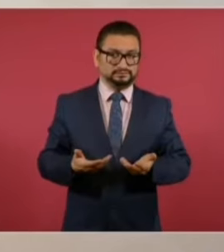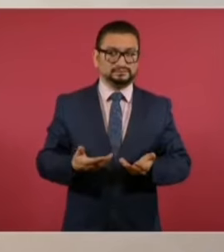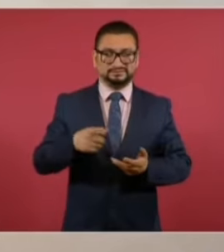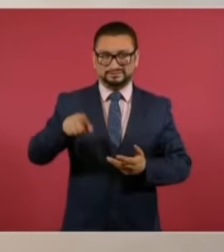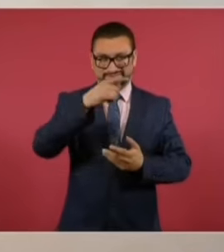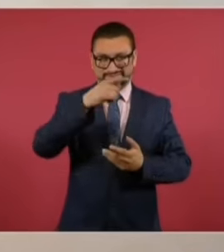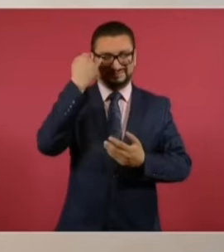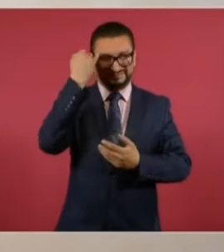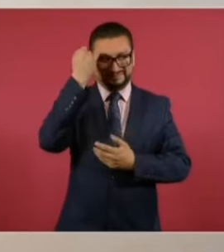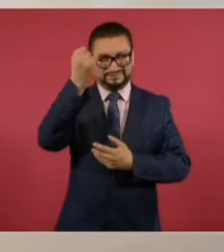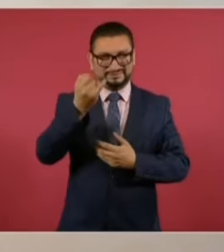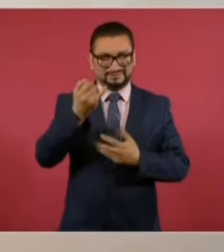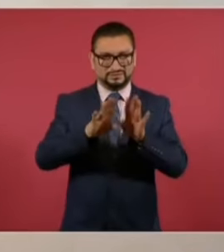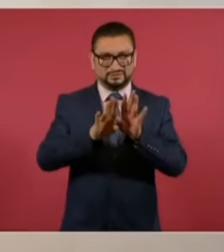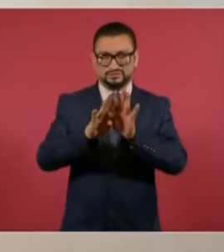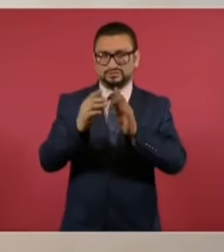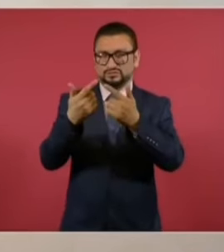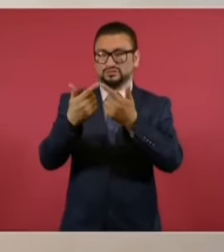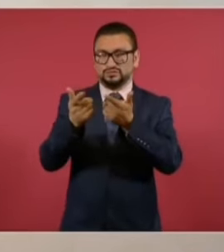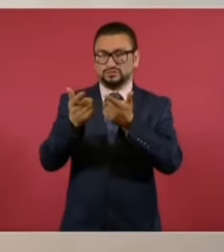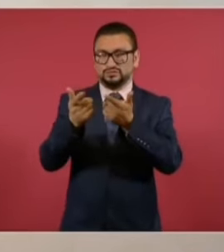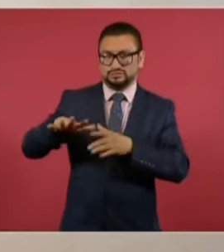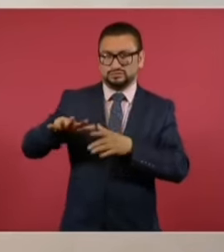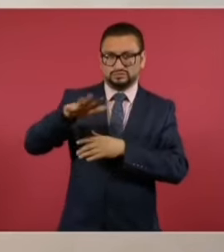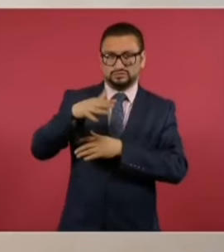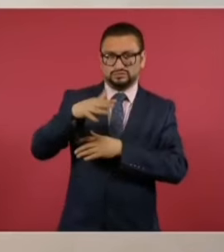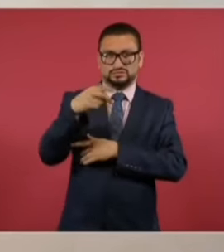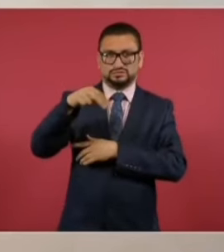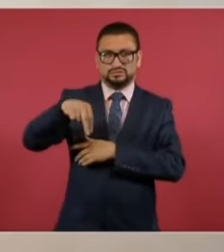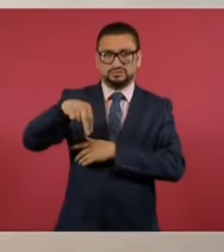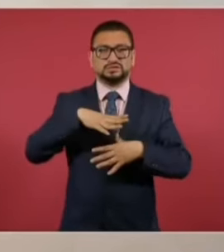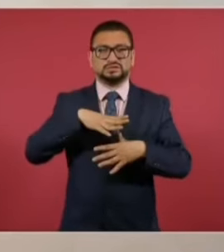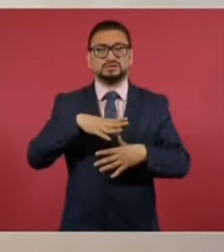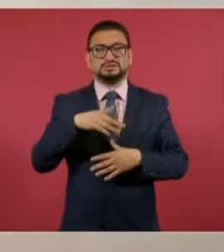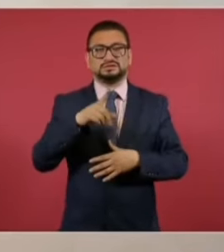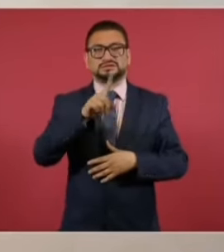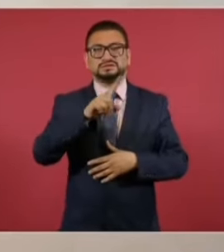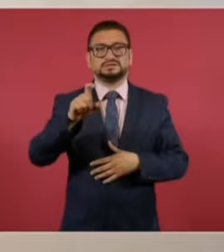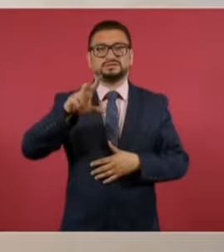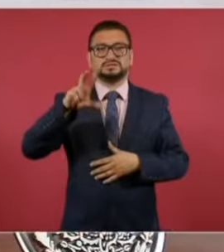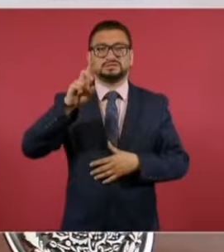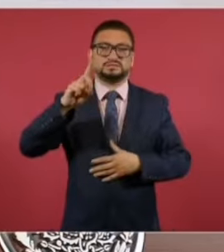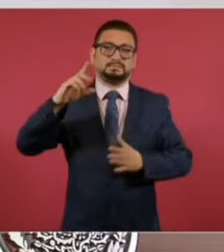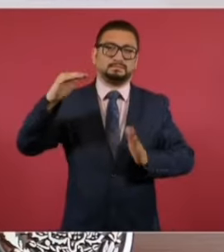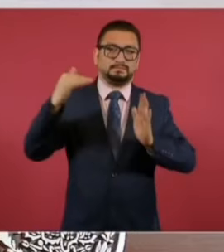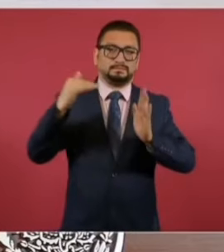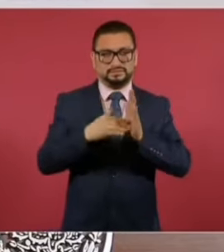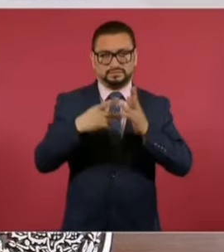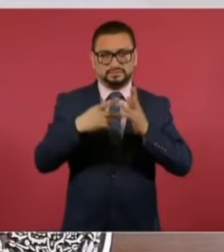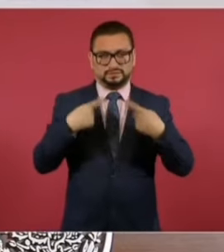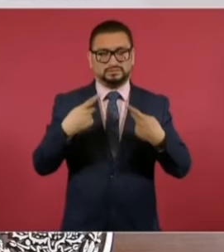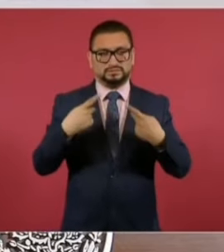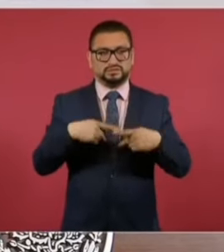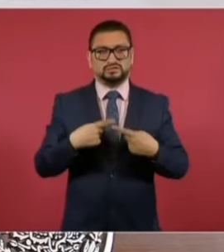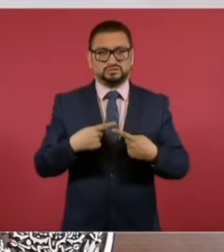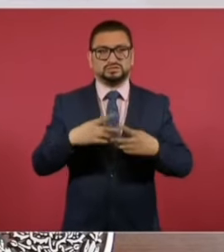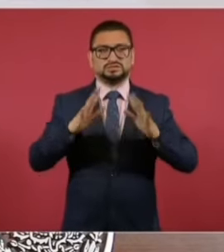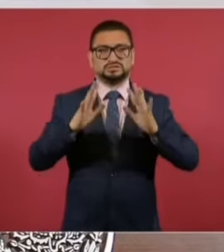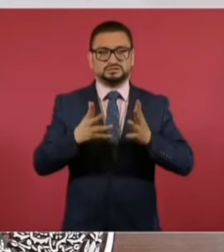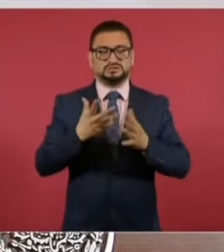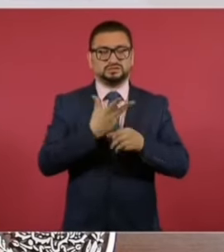Imagínense, la Guardia Nacional ya tiene 130 mil elementos. Se han